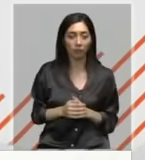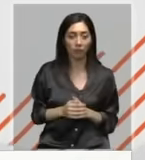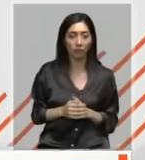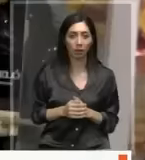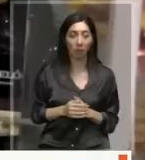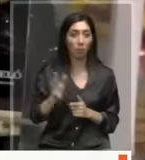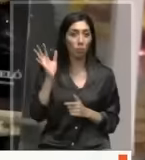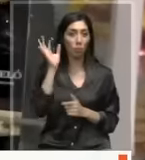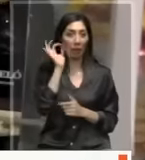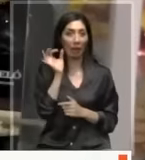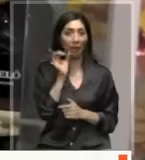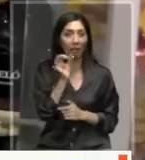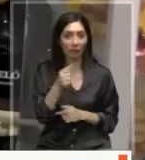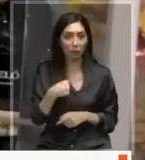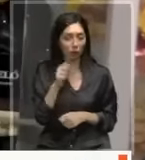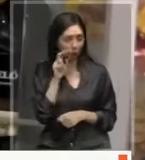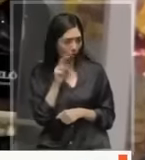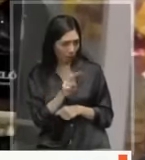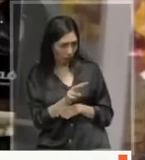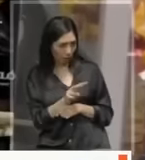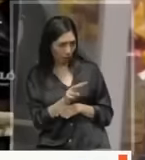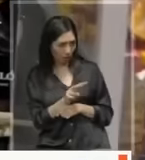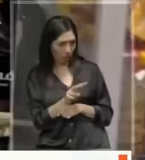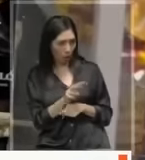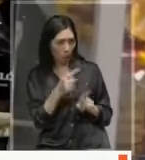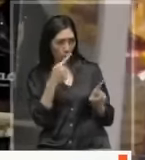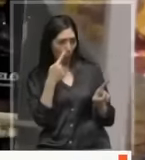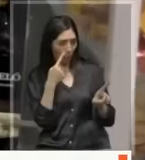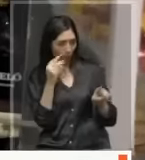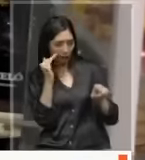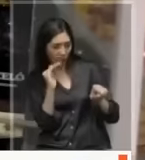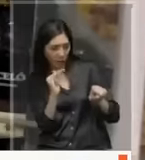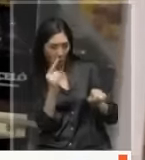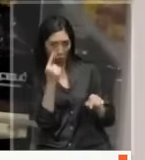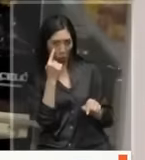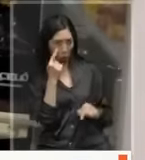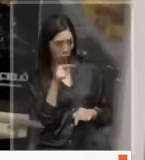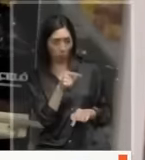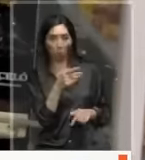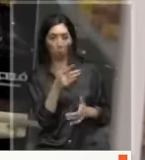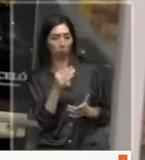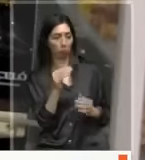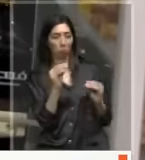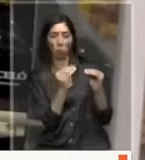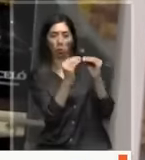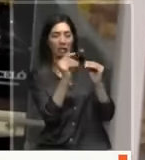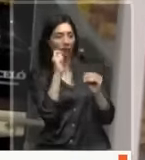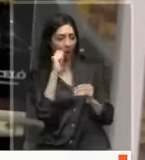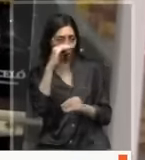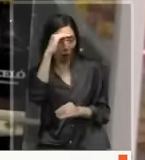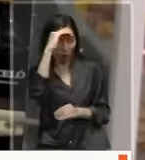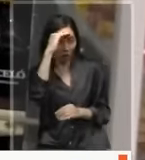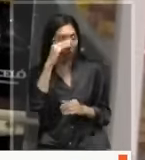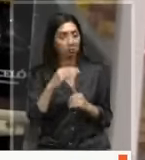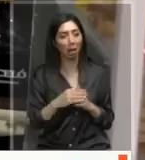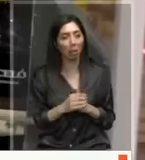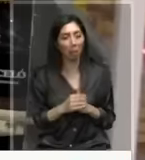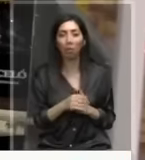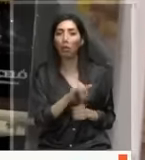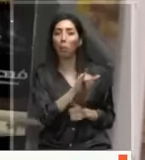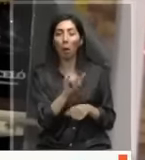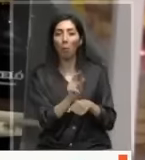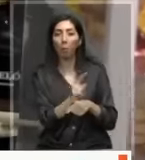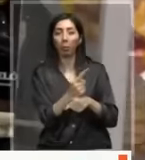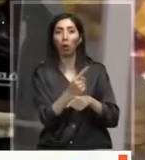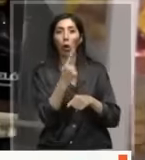yo, el tipo la tiene que conocer, porque con tanta confianza que lo hizo, pero en cuestión de segundo